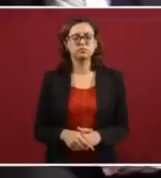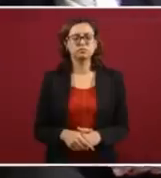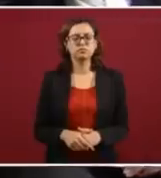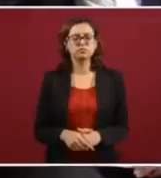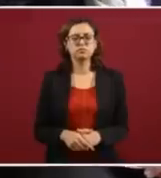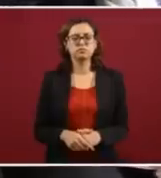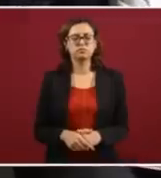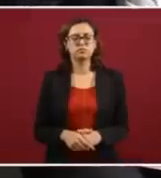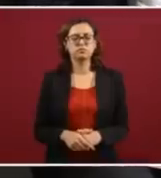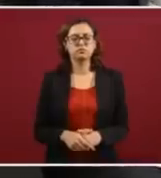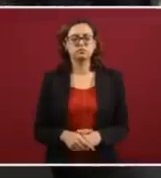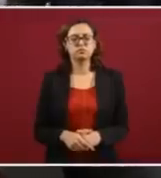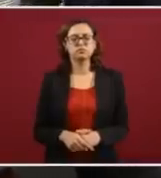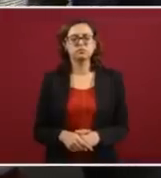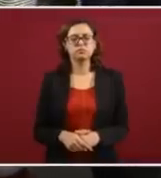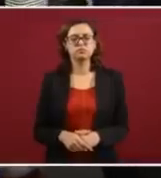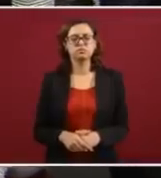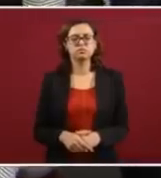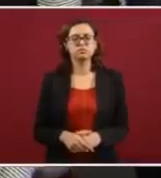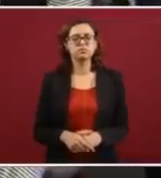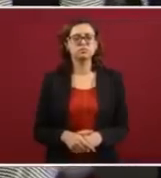los